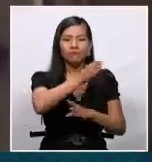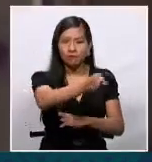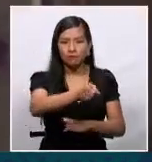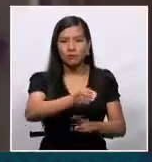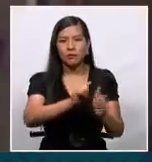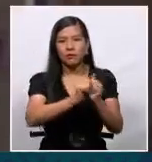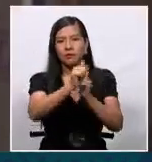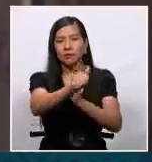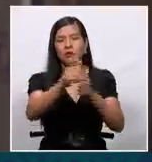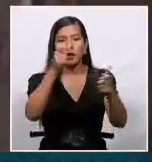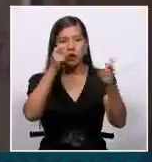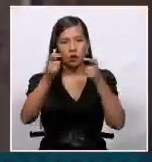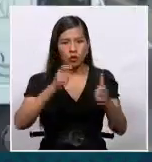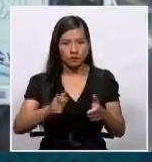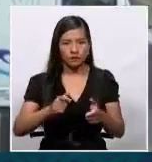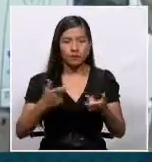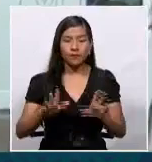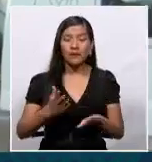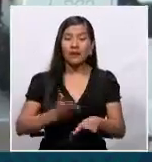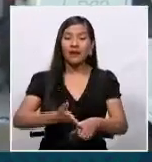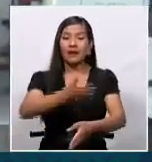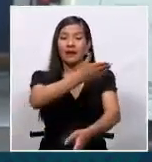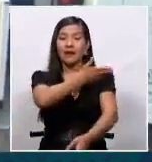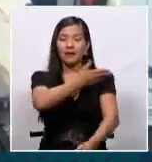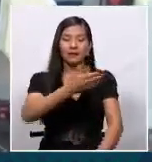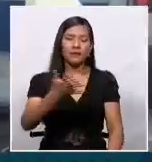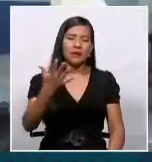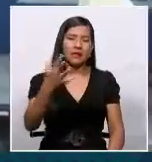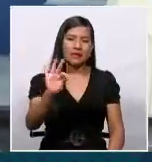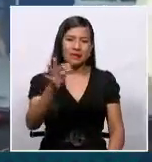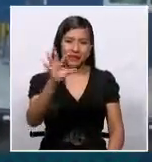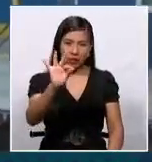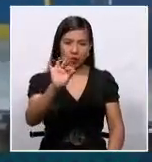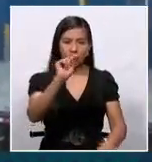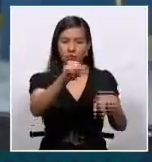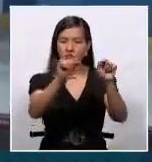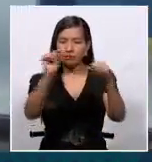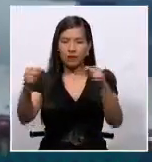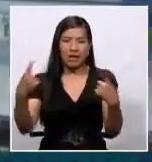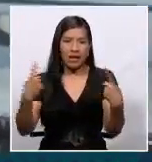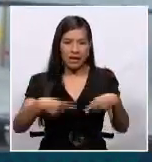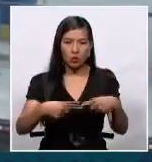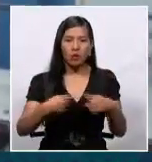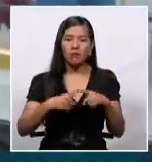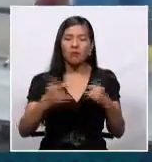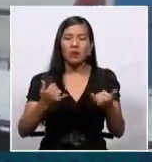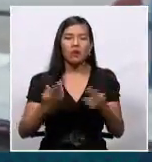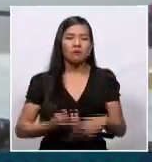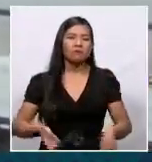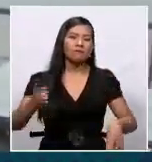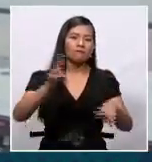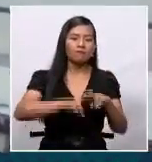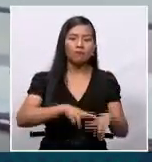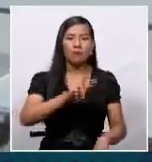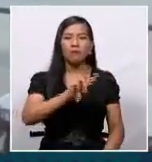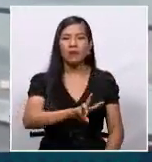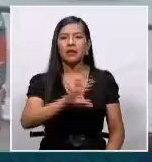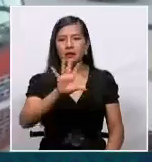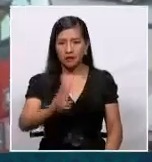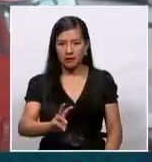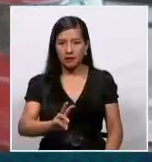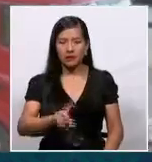Hemos aumentado de 19 puntos aduaneros a 26 puntos, donde ahora se tienen que detener los